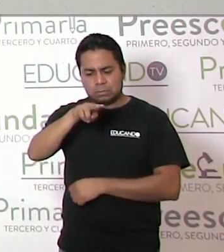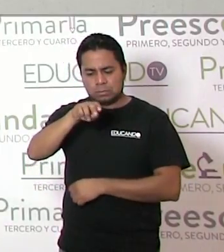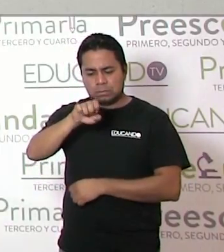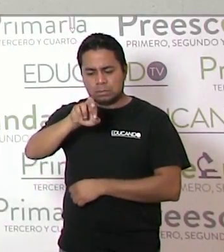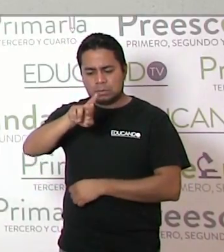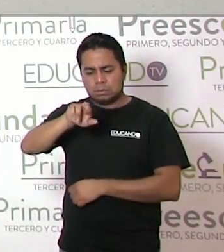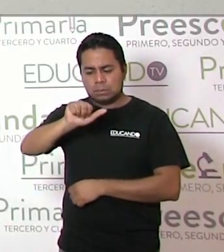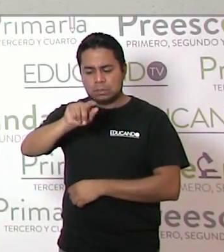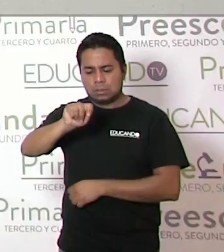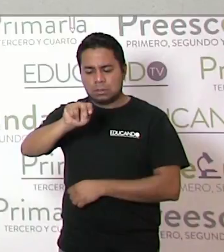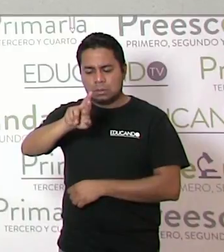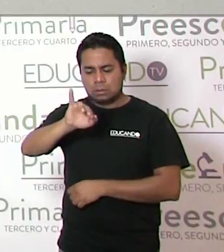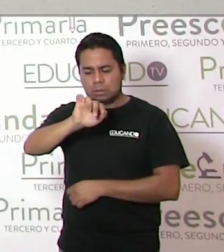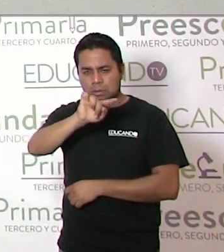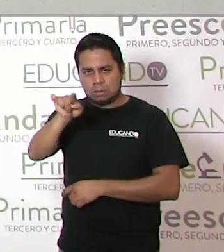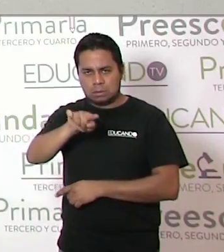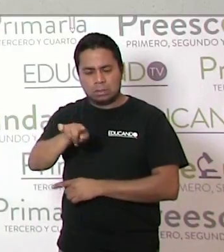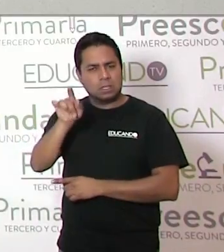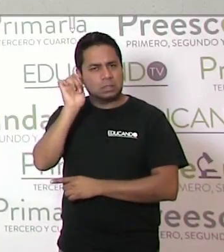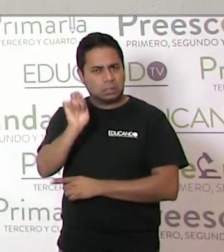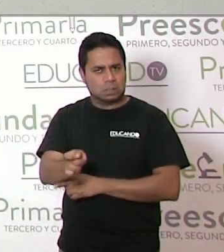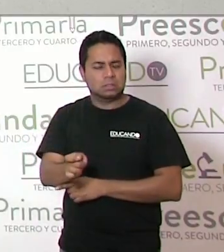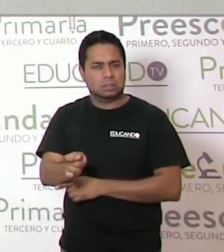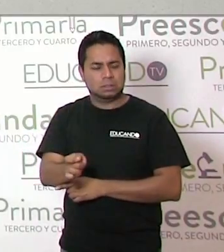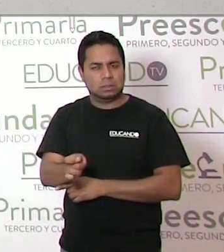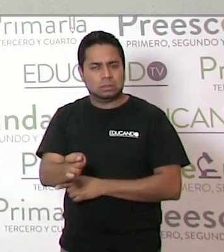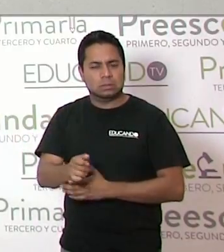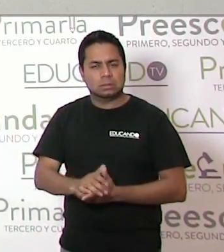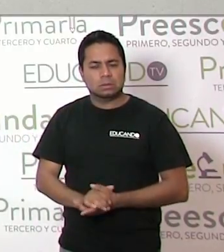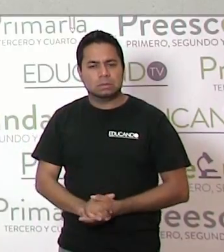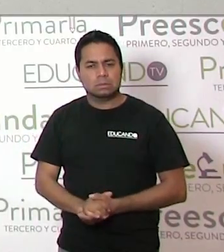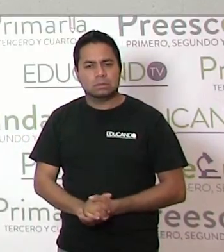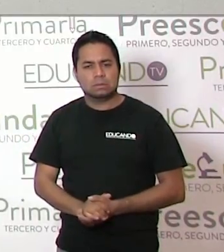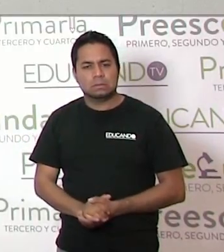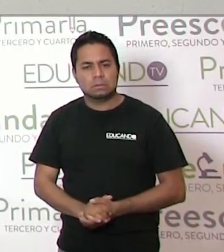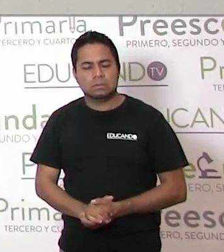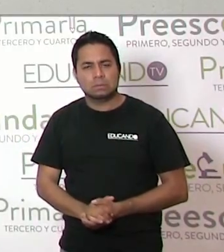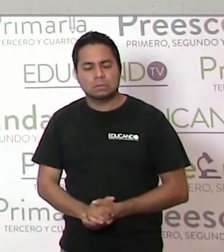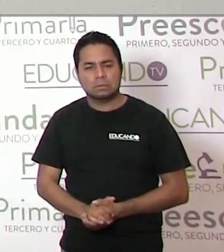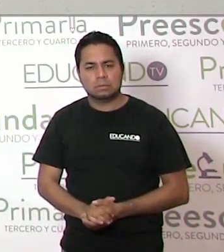Bueno, pues la generatriz es la